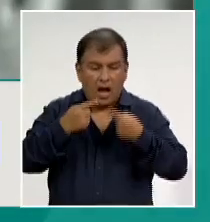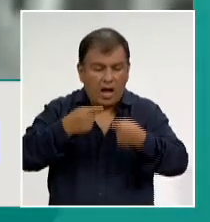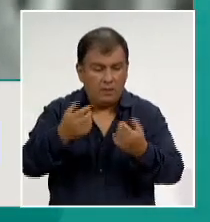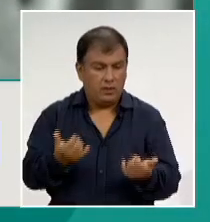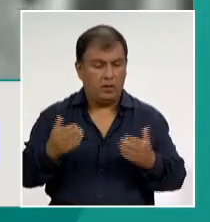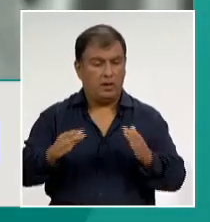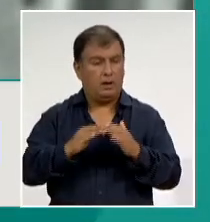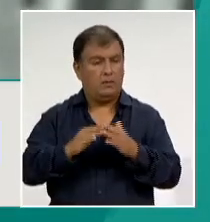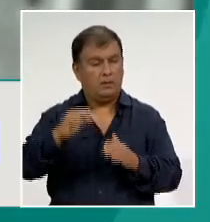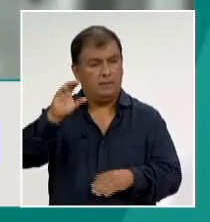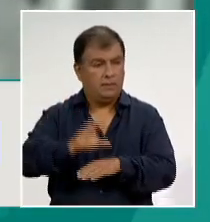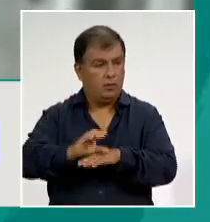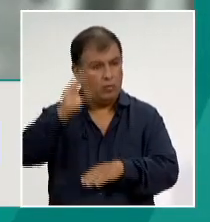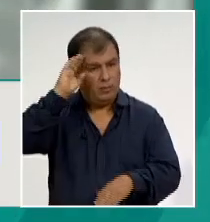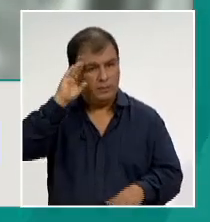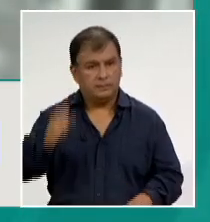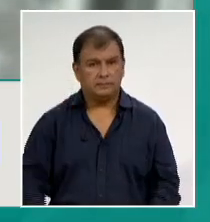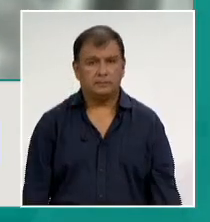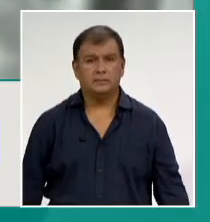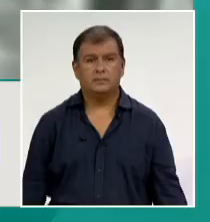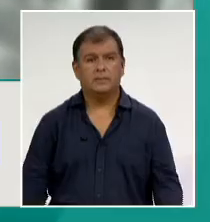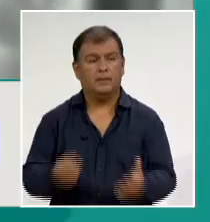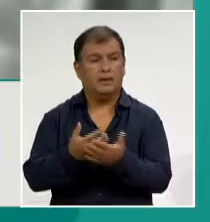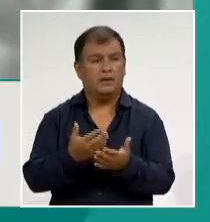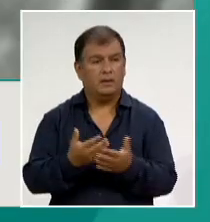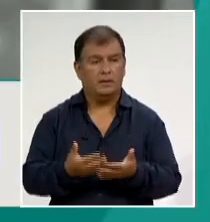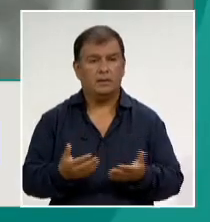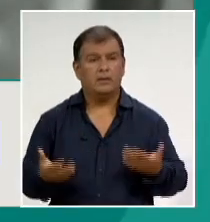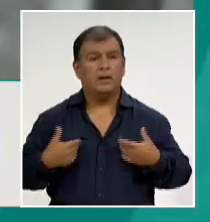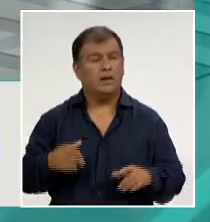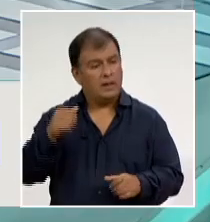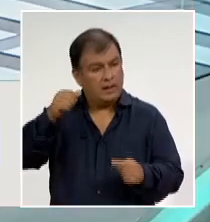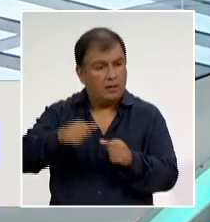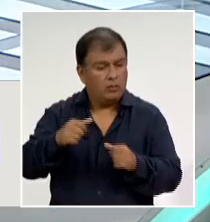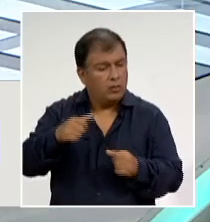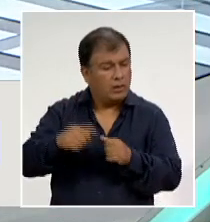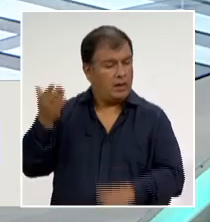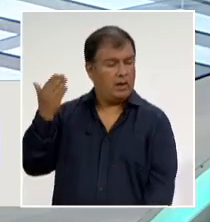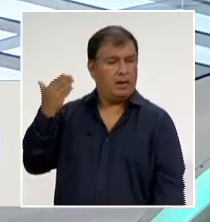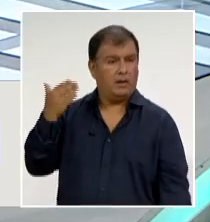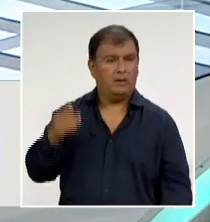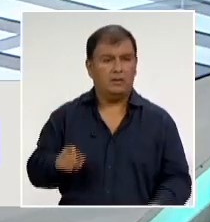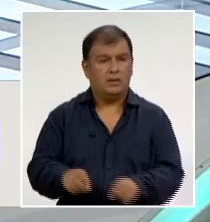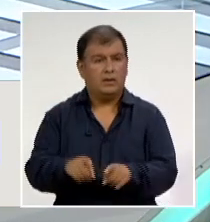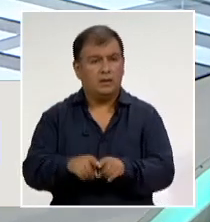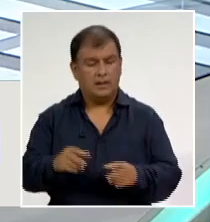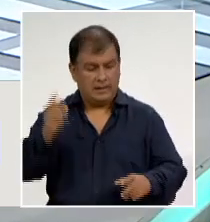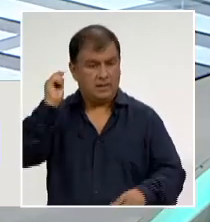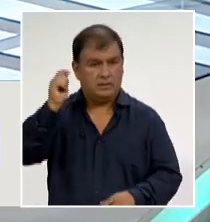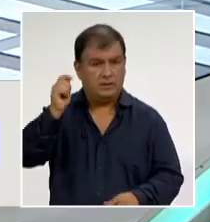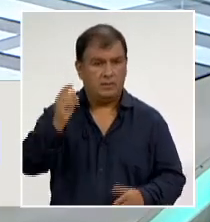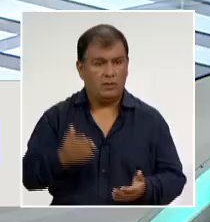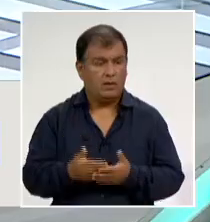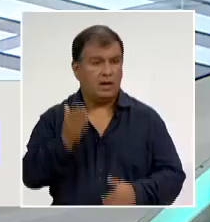declaración en la de Pinkley de Comas. Bien, Ricardo, o sea, justamente hay que recordar que solamente hace unos minutos también has escuchado el testimonio también